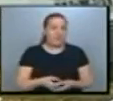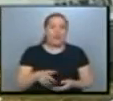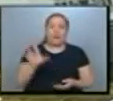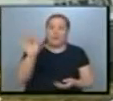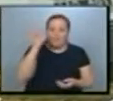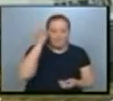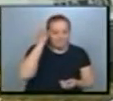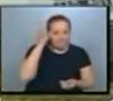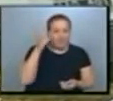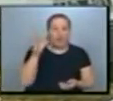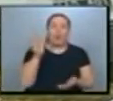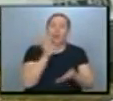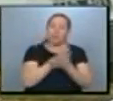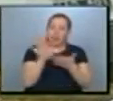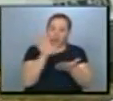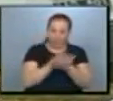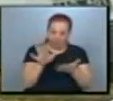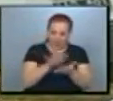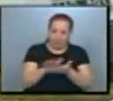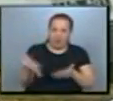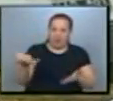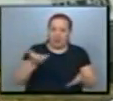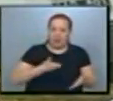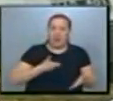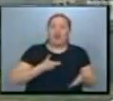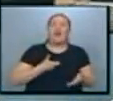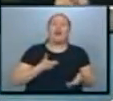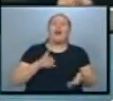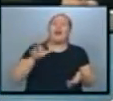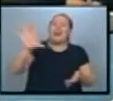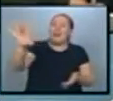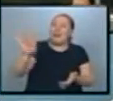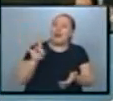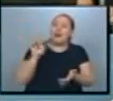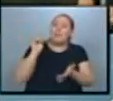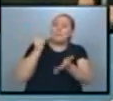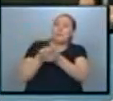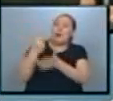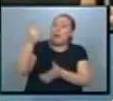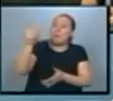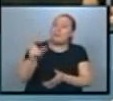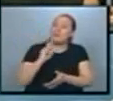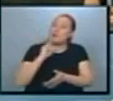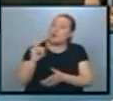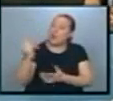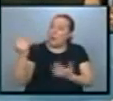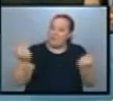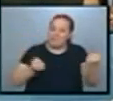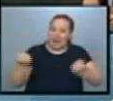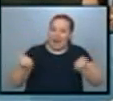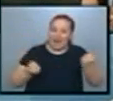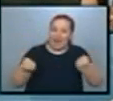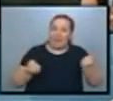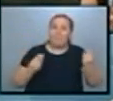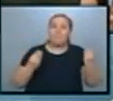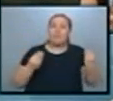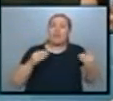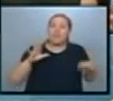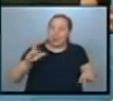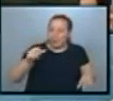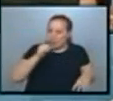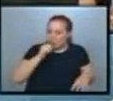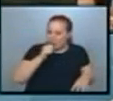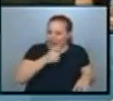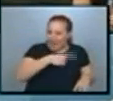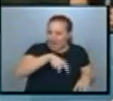perdóname. A ver, volveme a repetir, ¿no? ¿Contrataron a una persona para que maneje el vehículo porque ellos habían tomado? ¿Esto es así